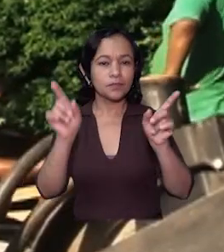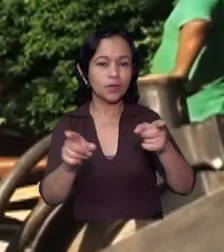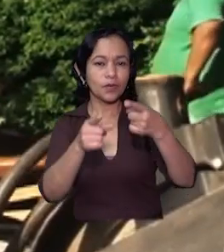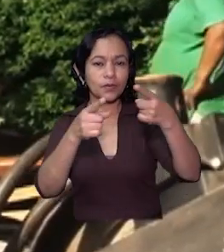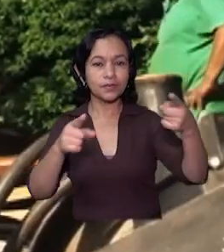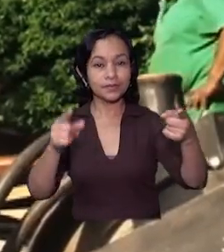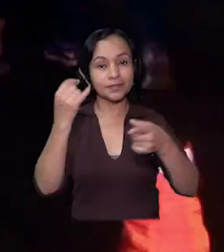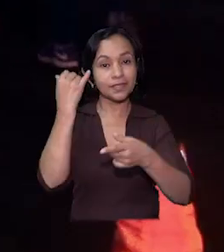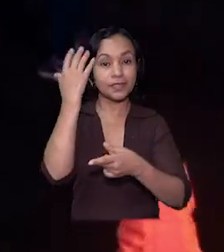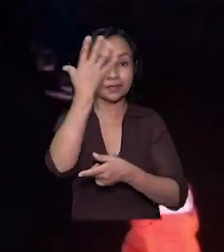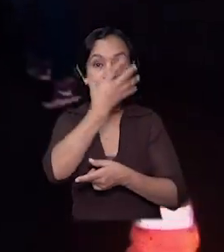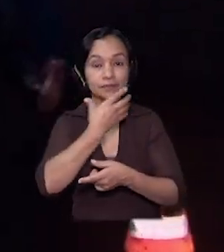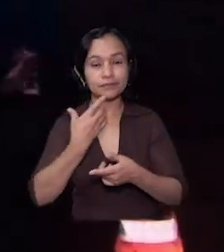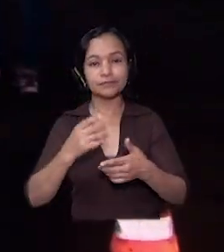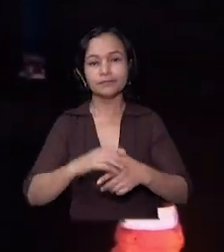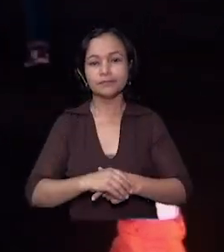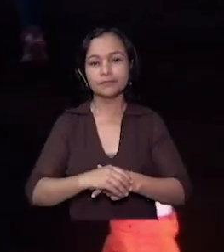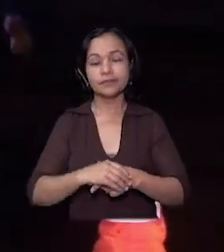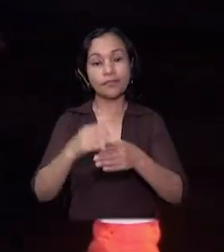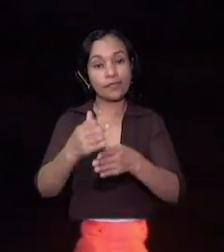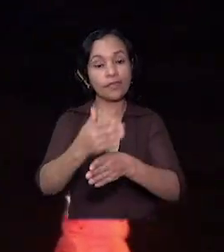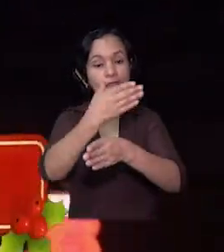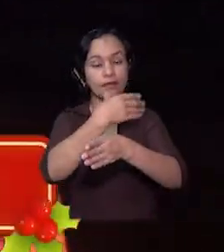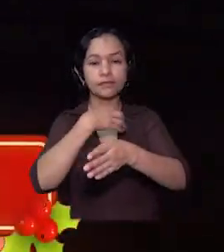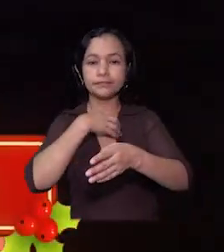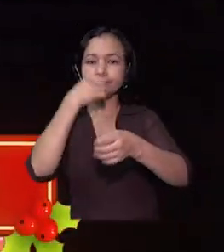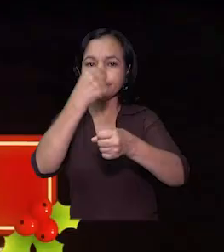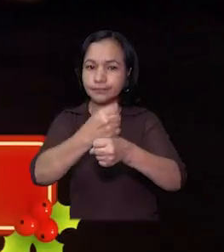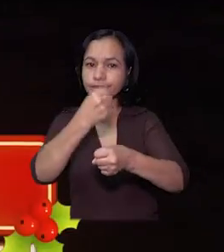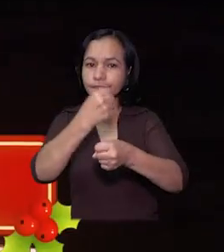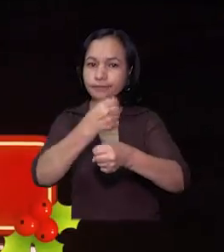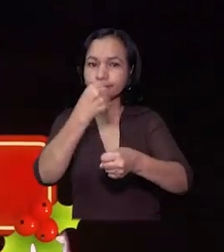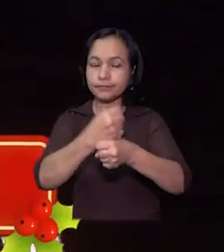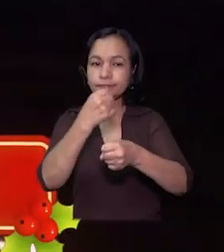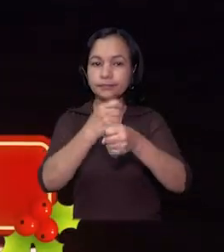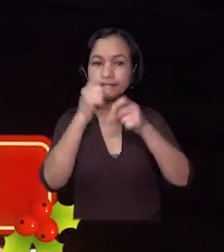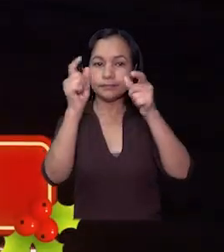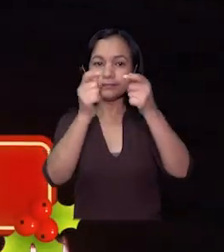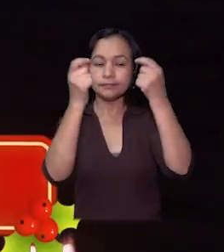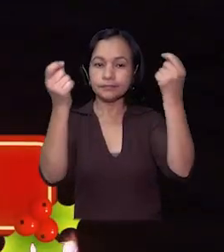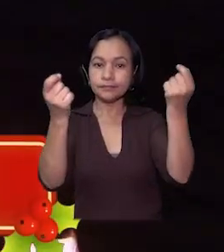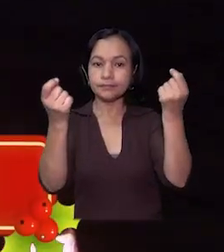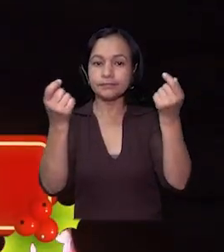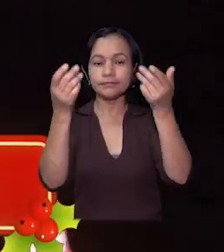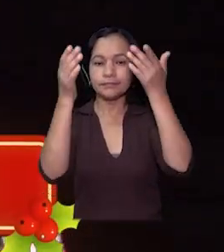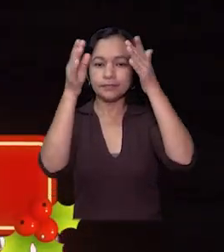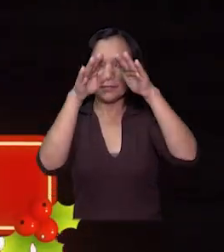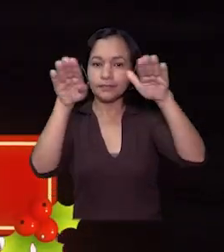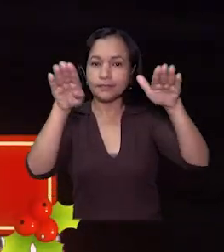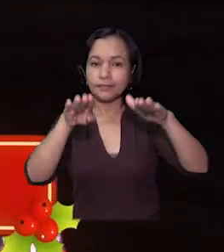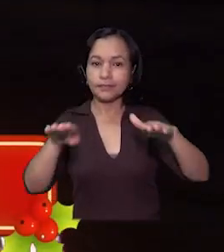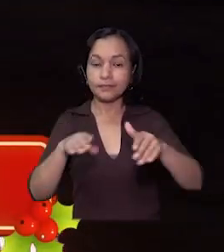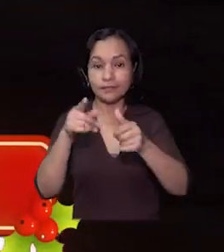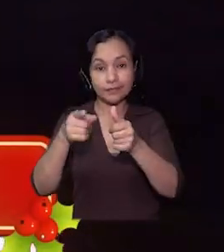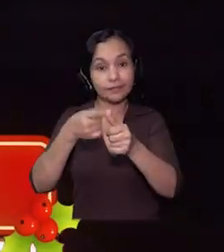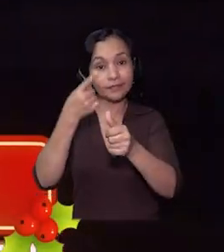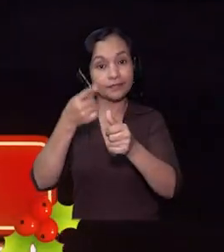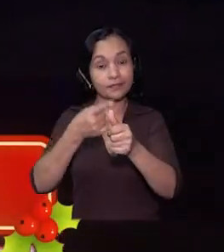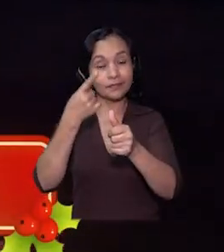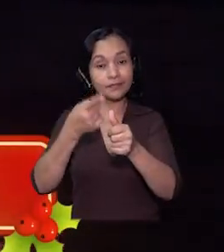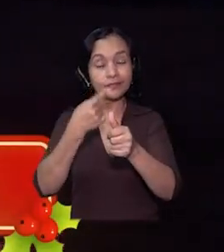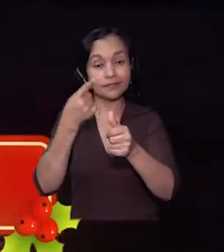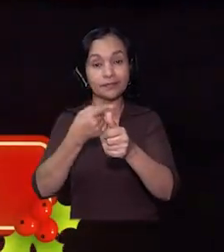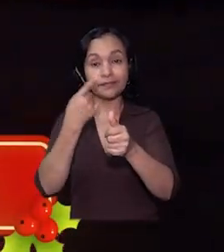y creatividad. Si nosotros la preparación que tenemos para celebrar nuestras fiestas de Navidad, primeramente fue